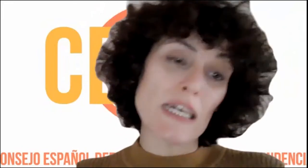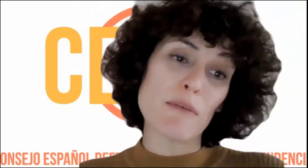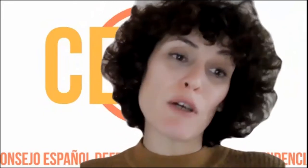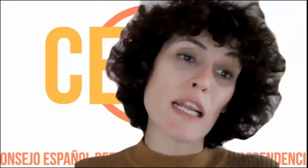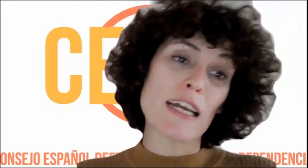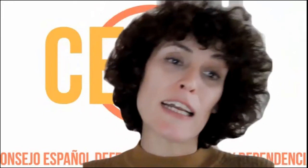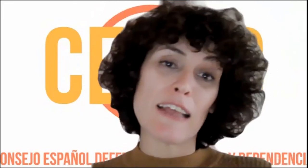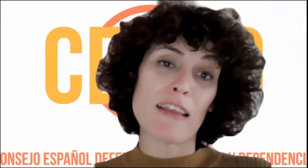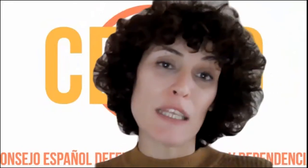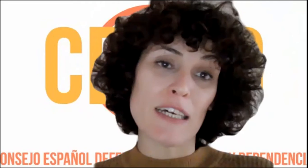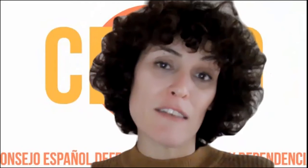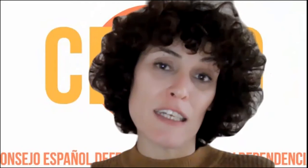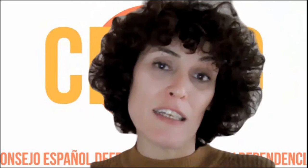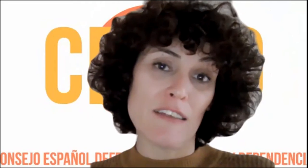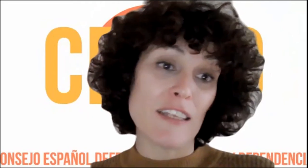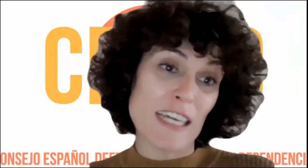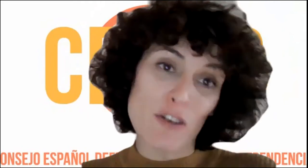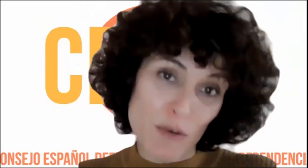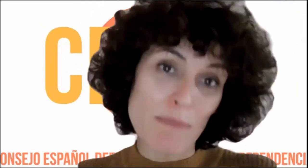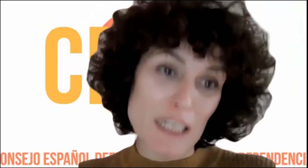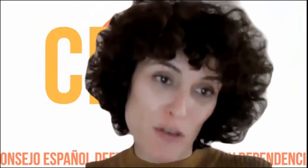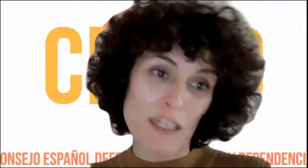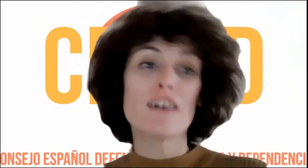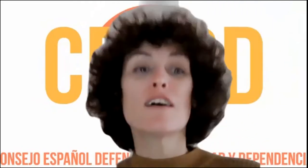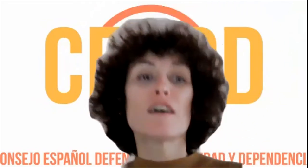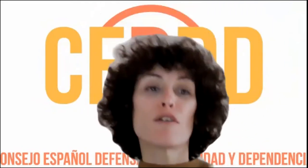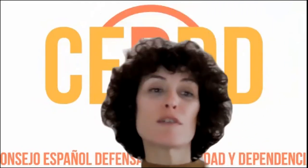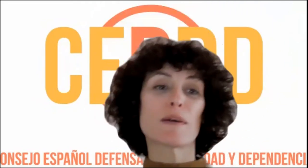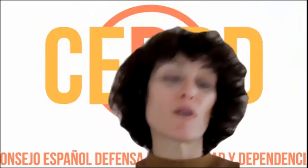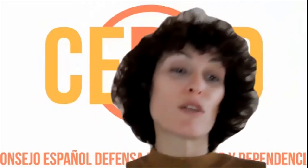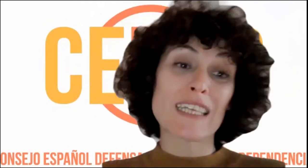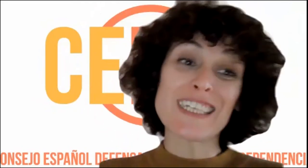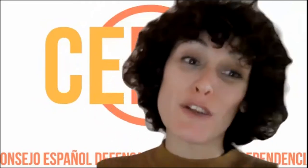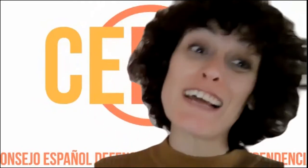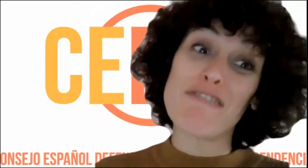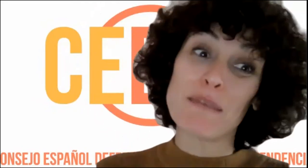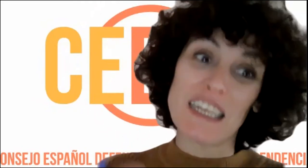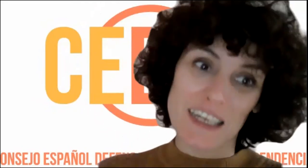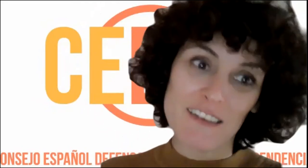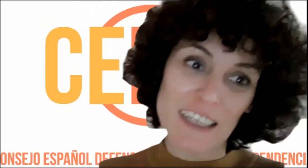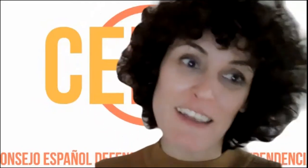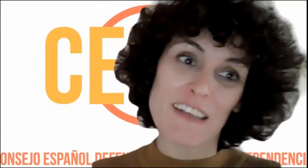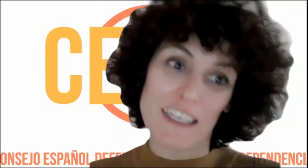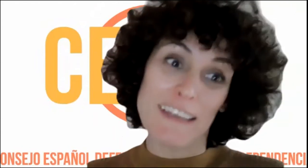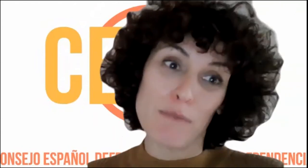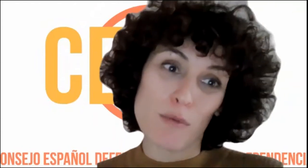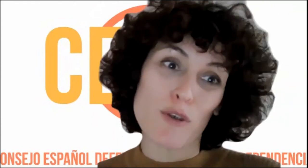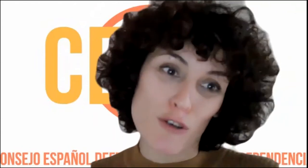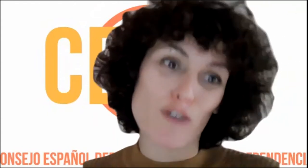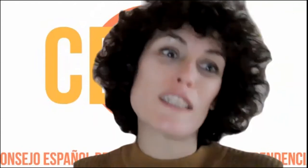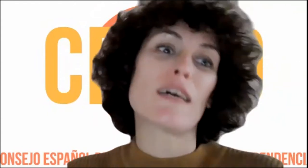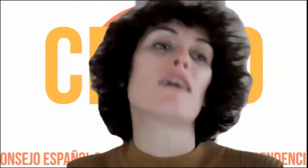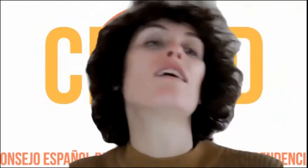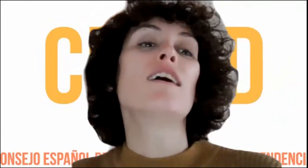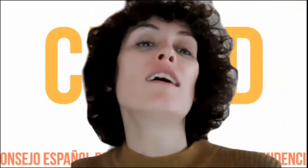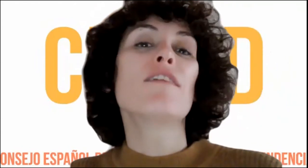puede llegar a mejorar la calidad de vida ya no de una persona con espectro autista, sino de la familia y del propio